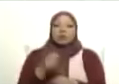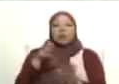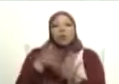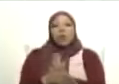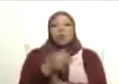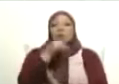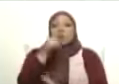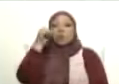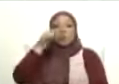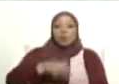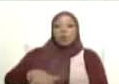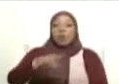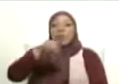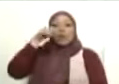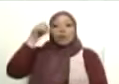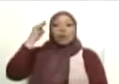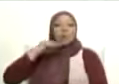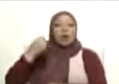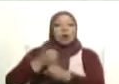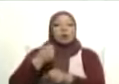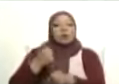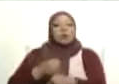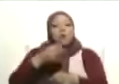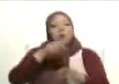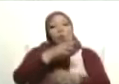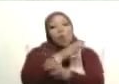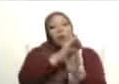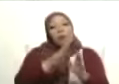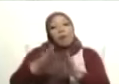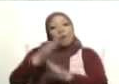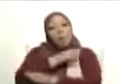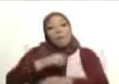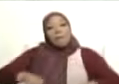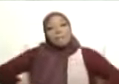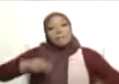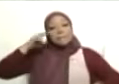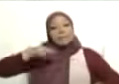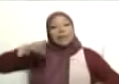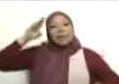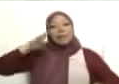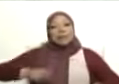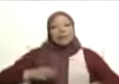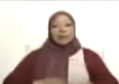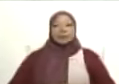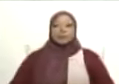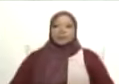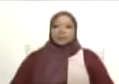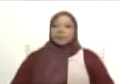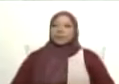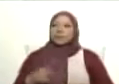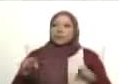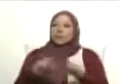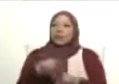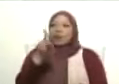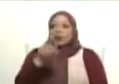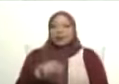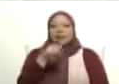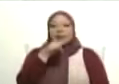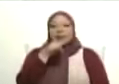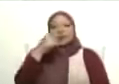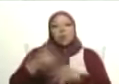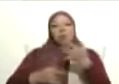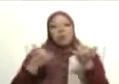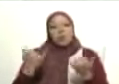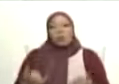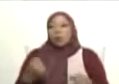años. Su pueblo organizado, su Fuerza Armada fortalecida. Y bueno, a propósito de la Fuerza Armada, le voy a